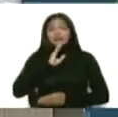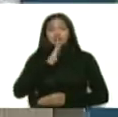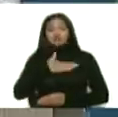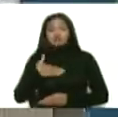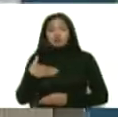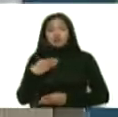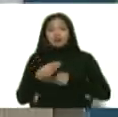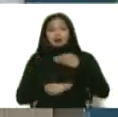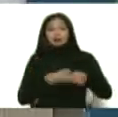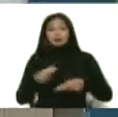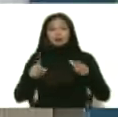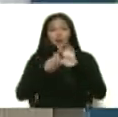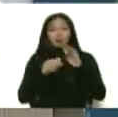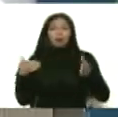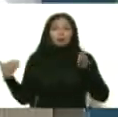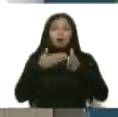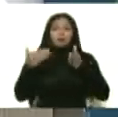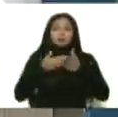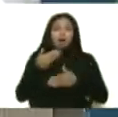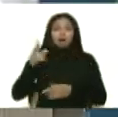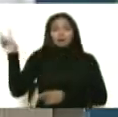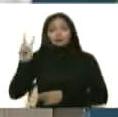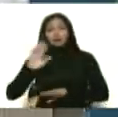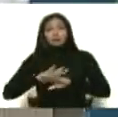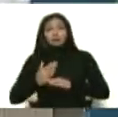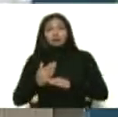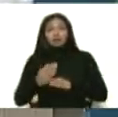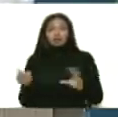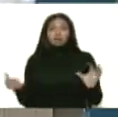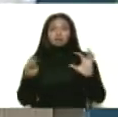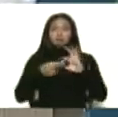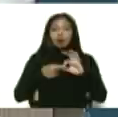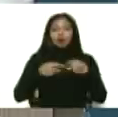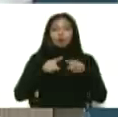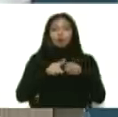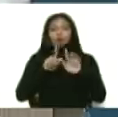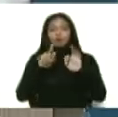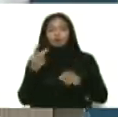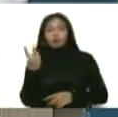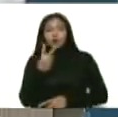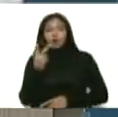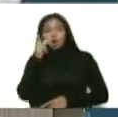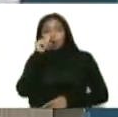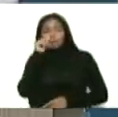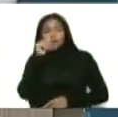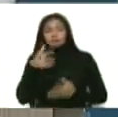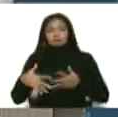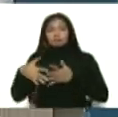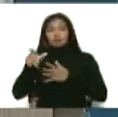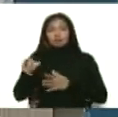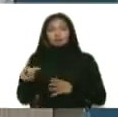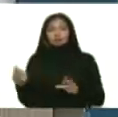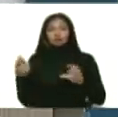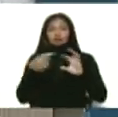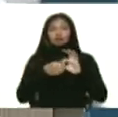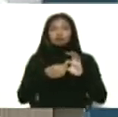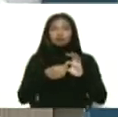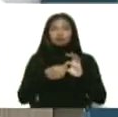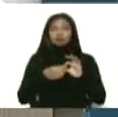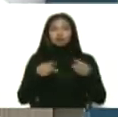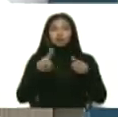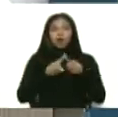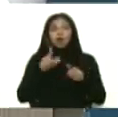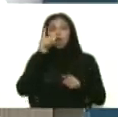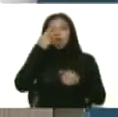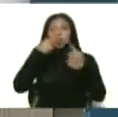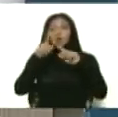trabajando para atacar a Venezuela, porque además son socios, los señores Jaime y Gabriel Glinsky, son socios del señor George